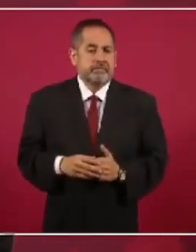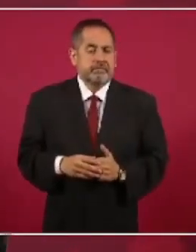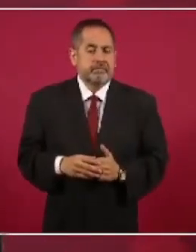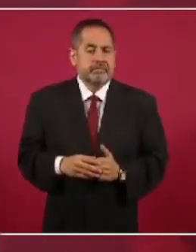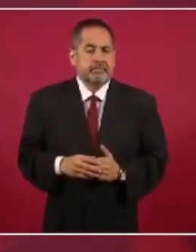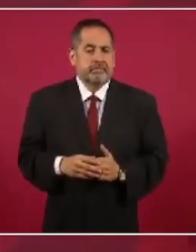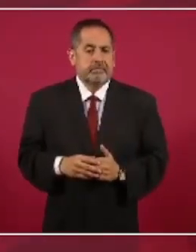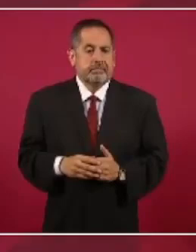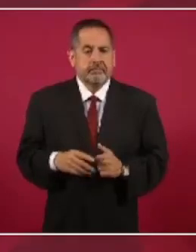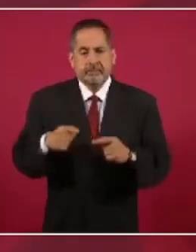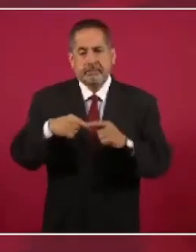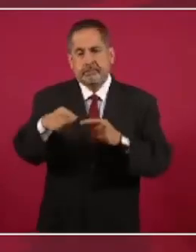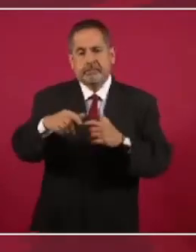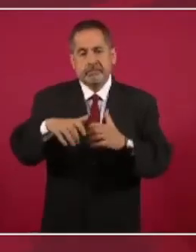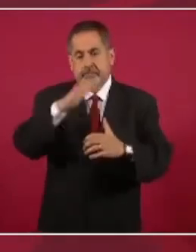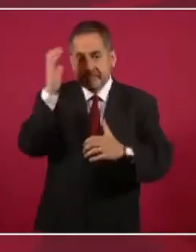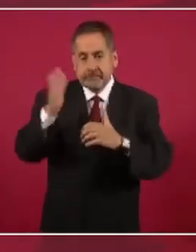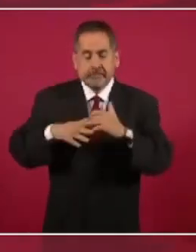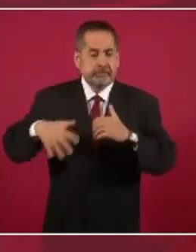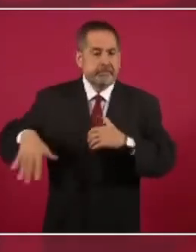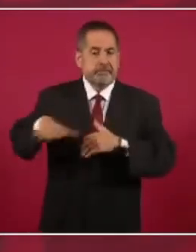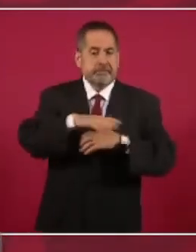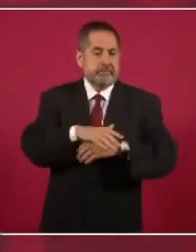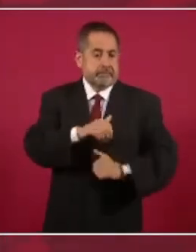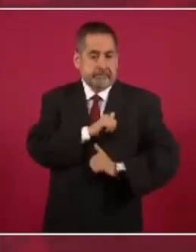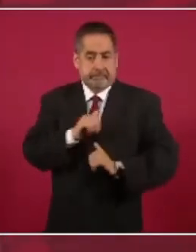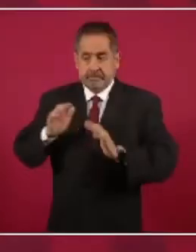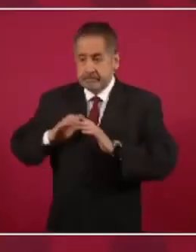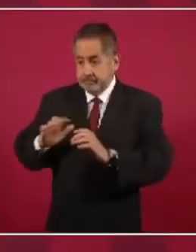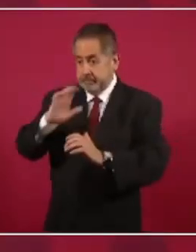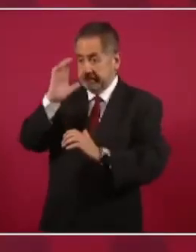para que el ejército y la marina ayuden,